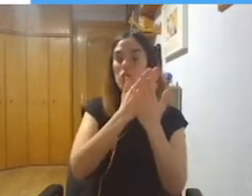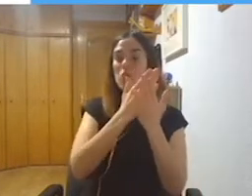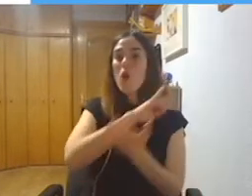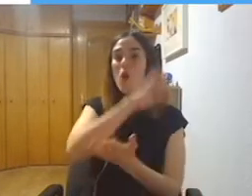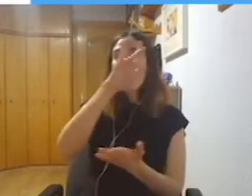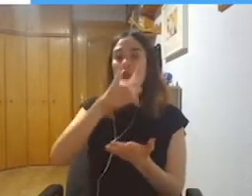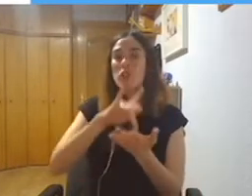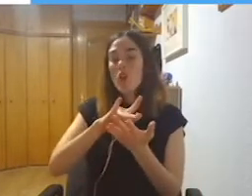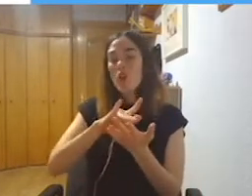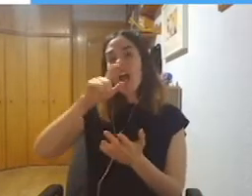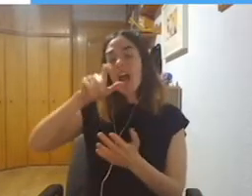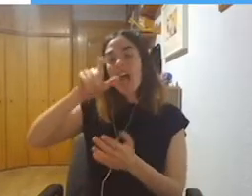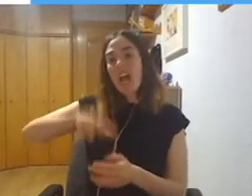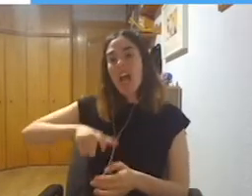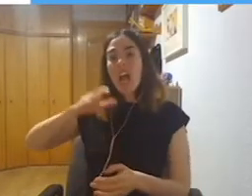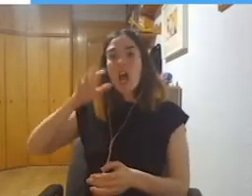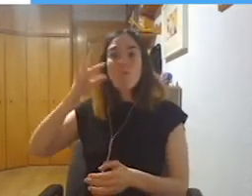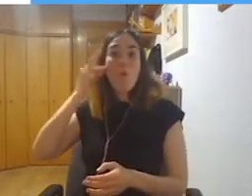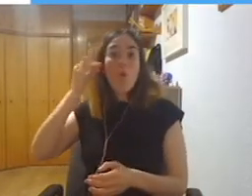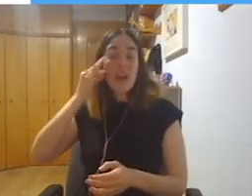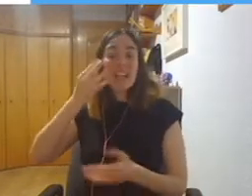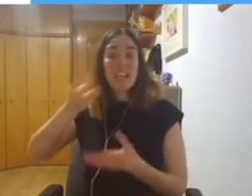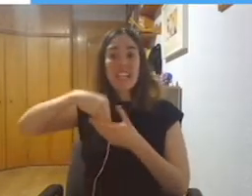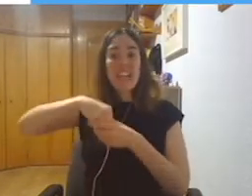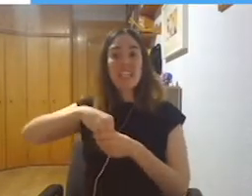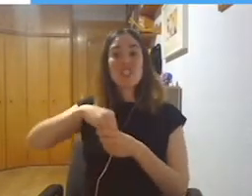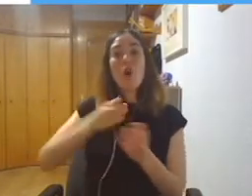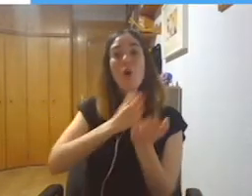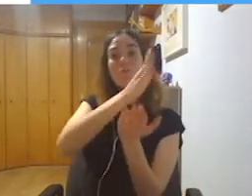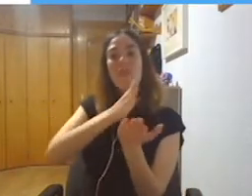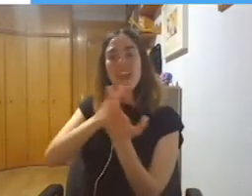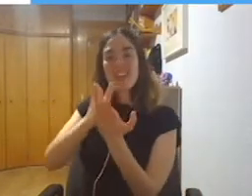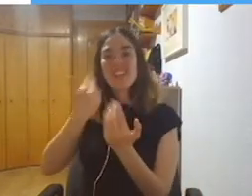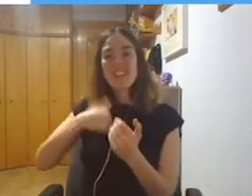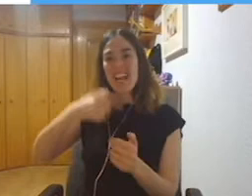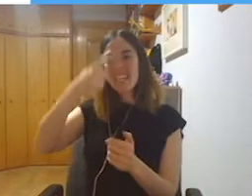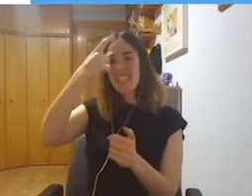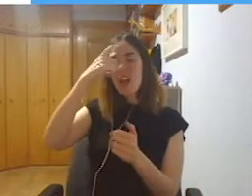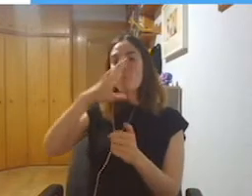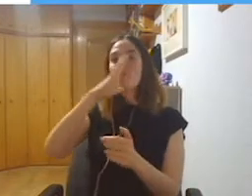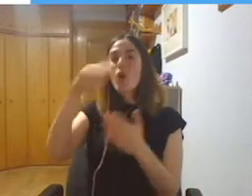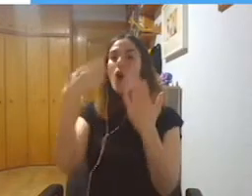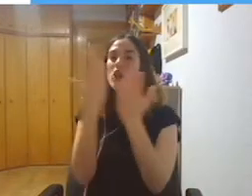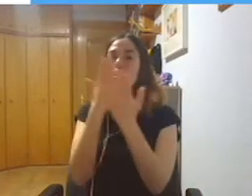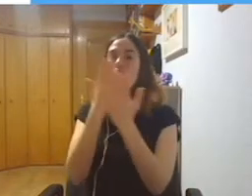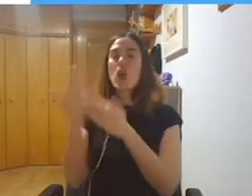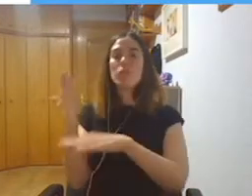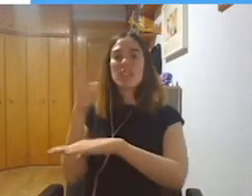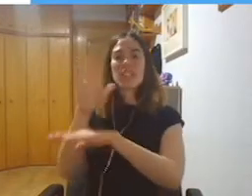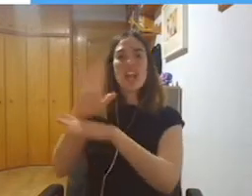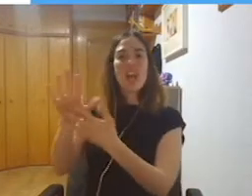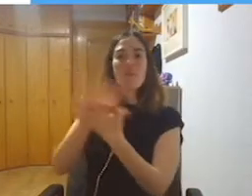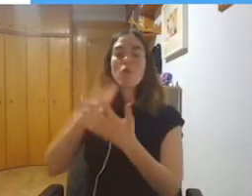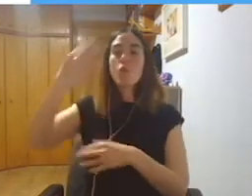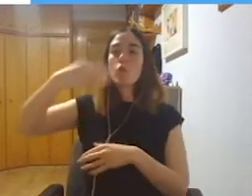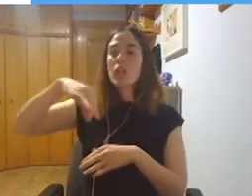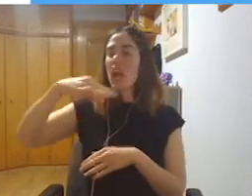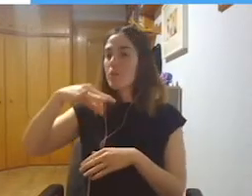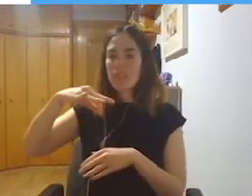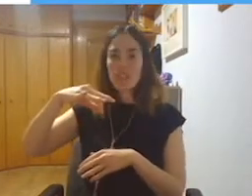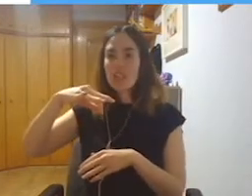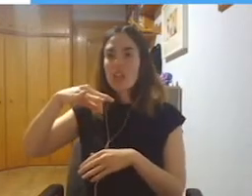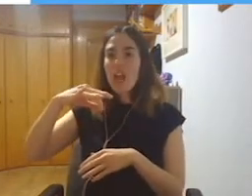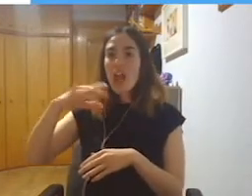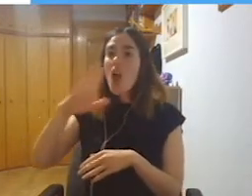las mujeres en medios, también hay que tener en cuenta que aquí no estamos hablando de estudios de la representación únicamente